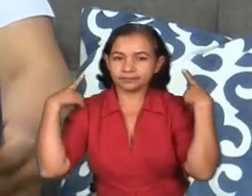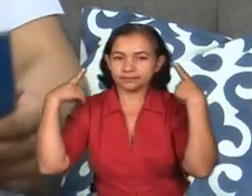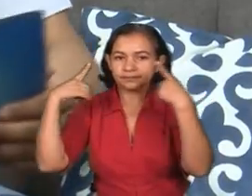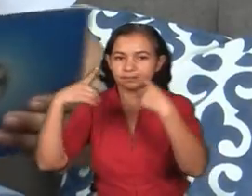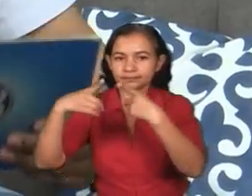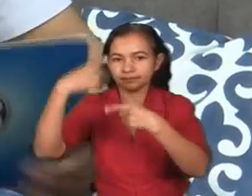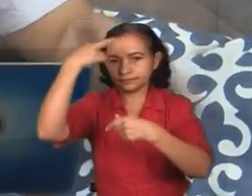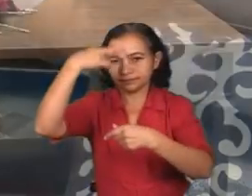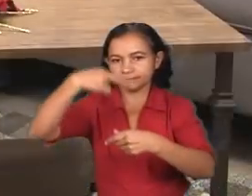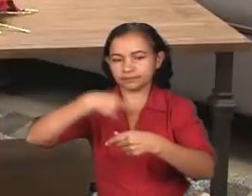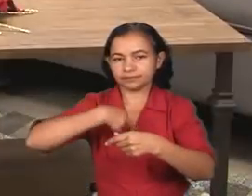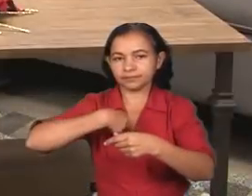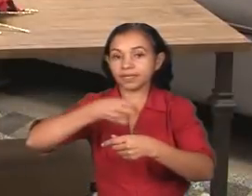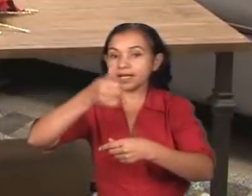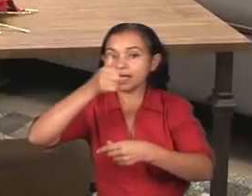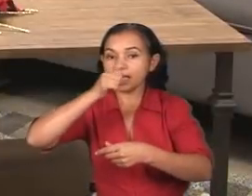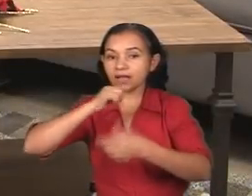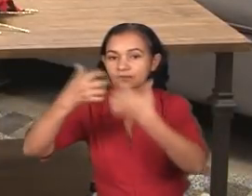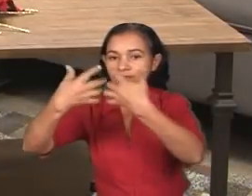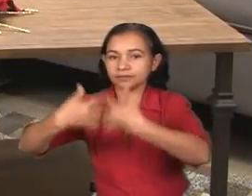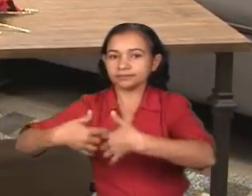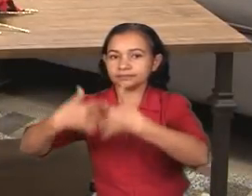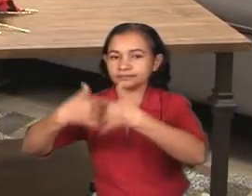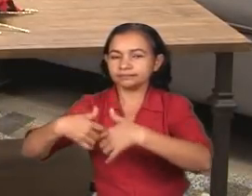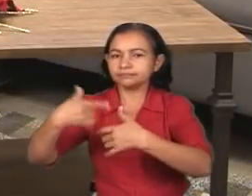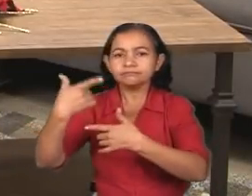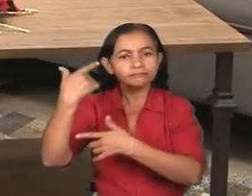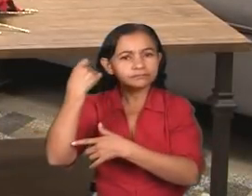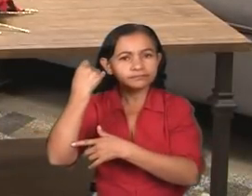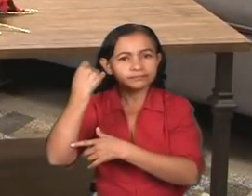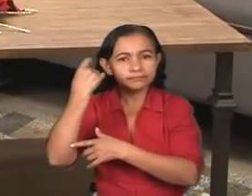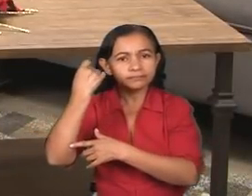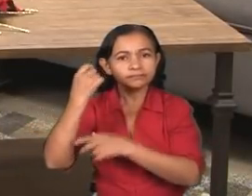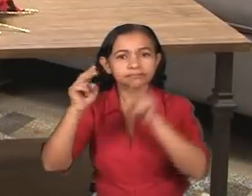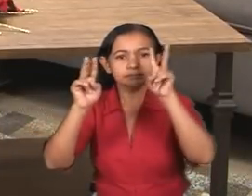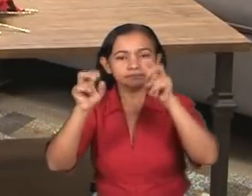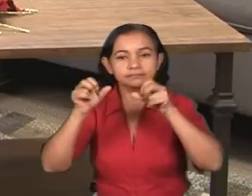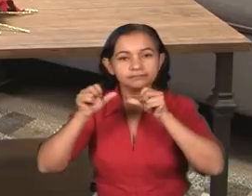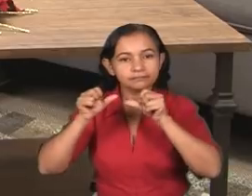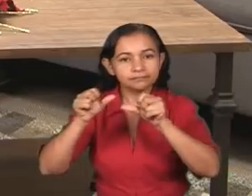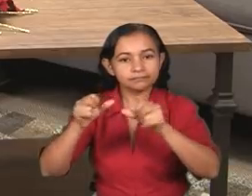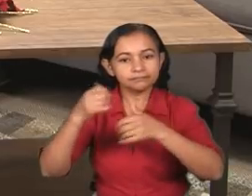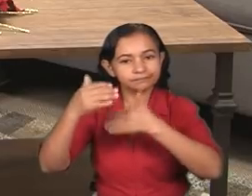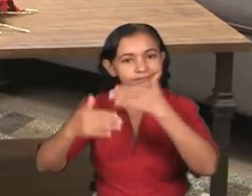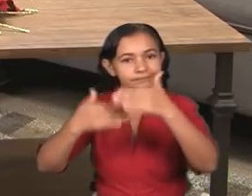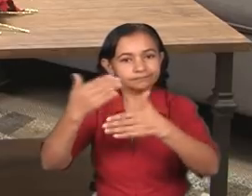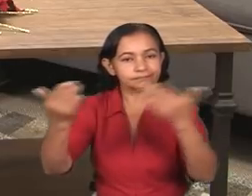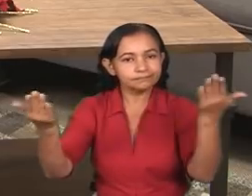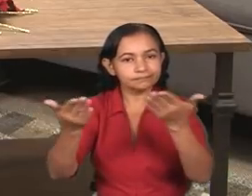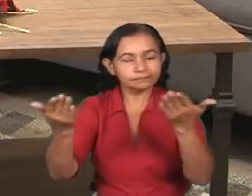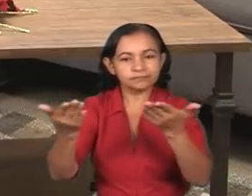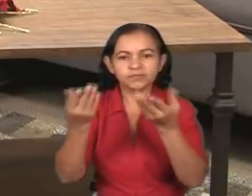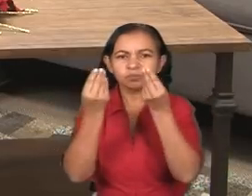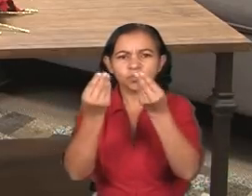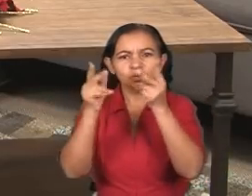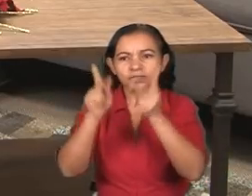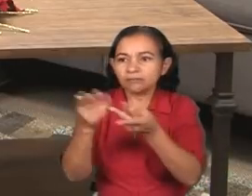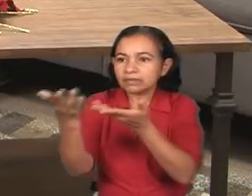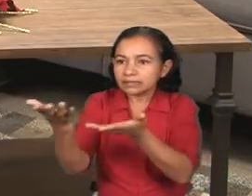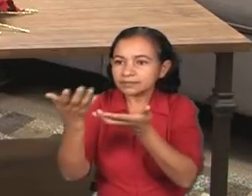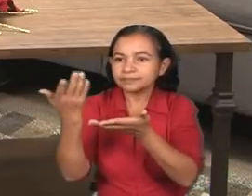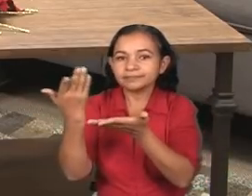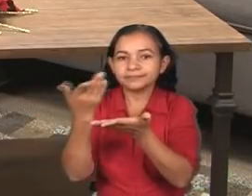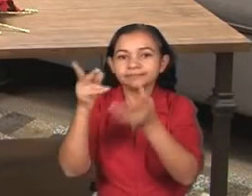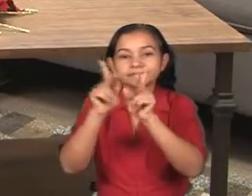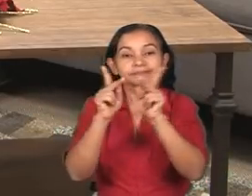muchos retos. Entendemos que la temática que atiende NACAL también es un proceso constante de demandas, siempre plantadas por